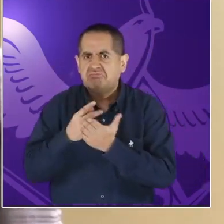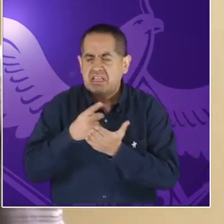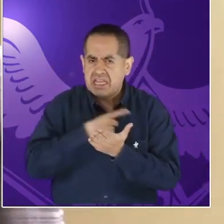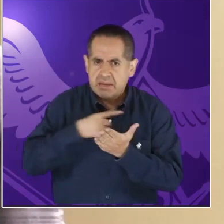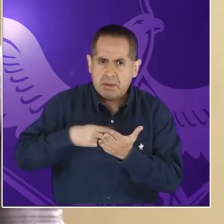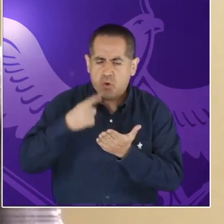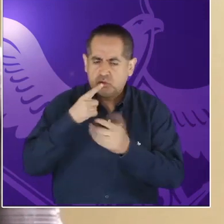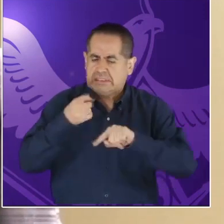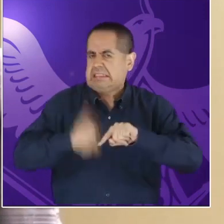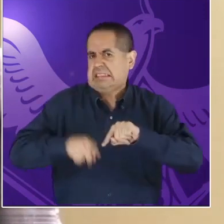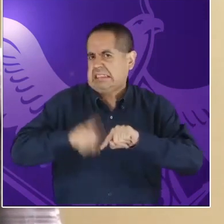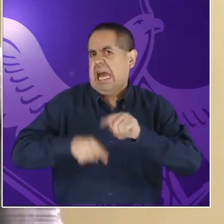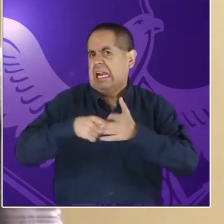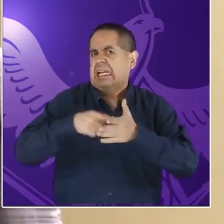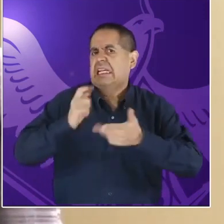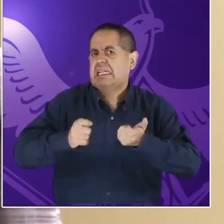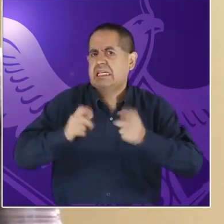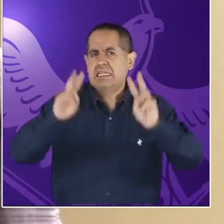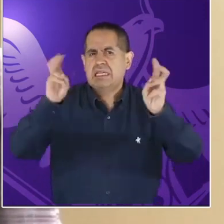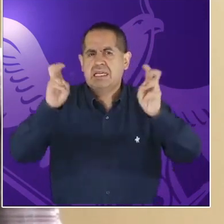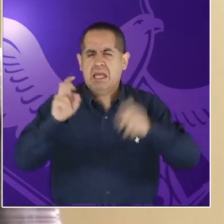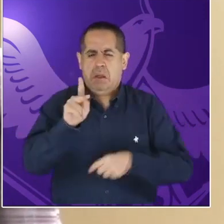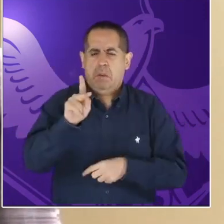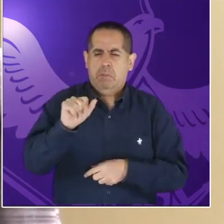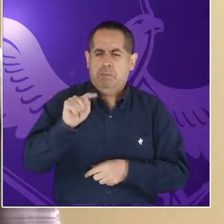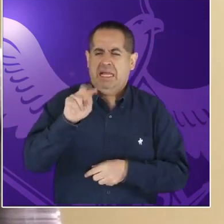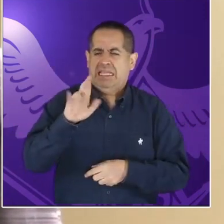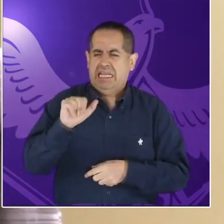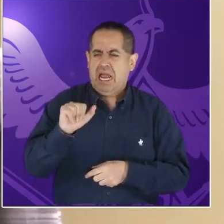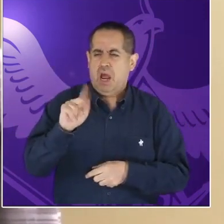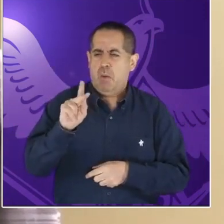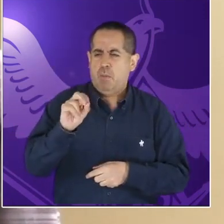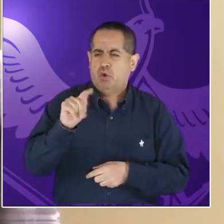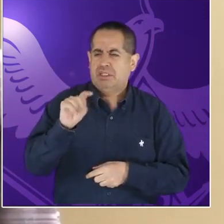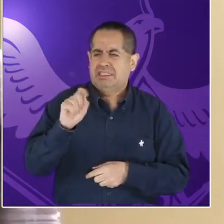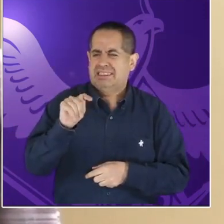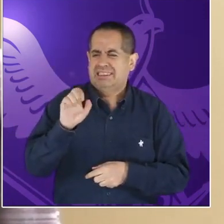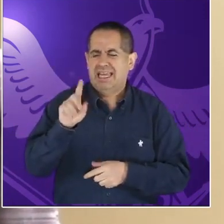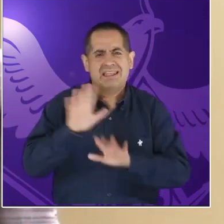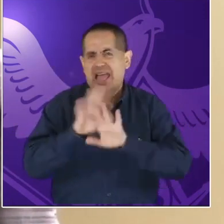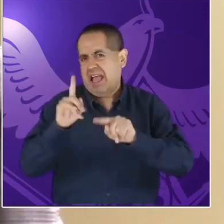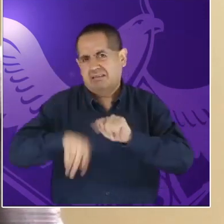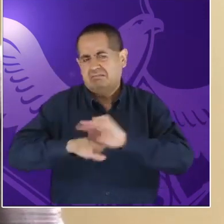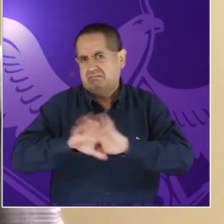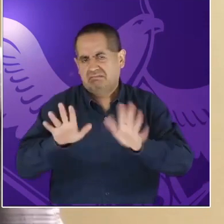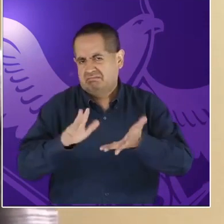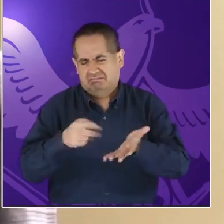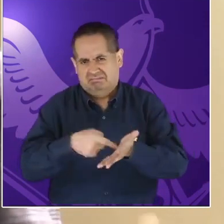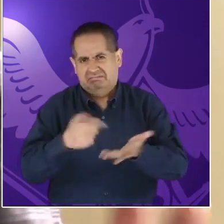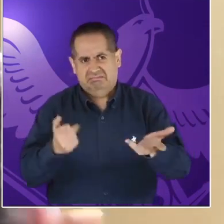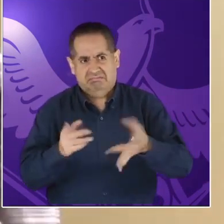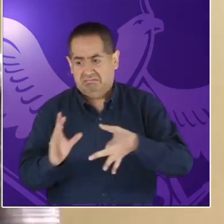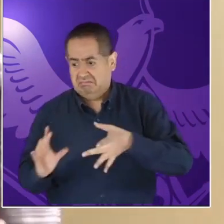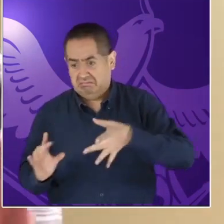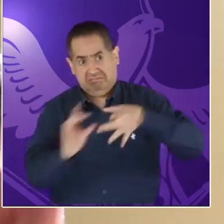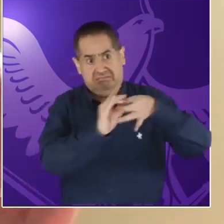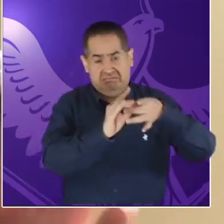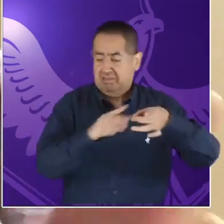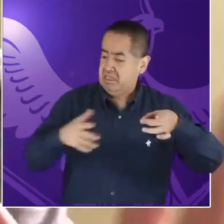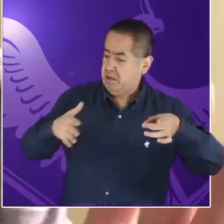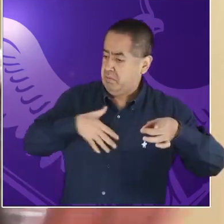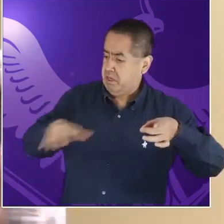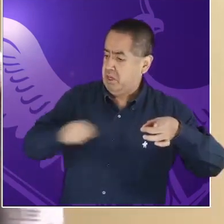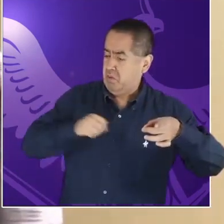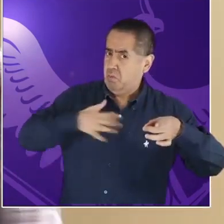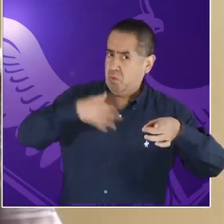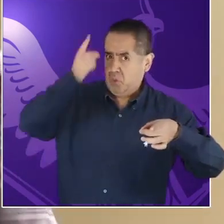que yo creo que tendríamos que ir eliminando, que es la famosa patria potestad, ¿no? Porque esa vinculación hacia